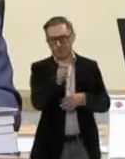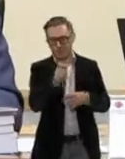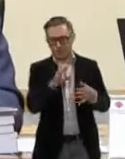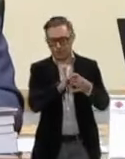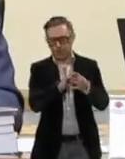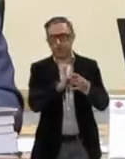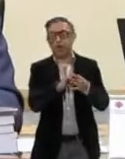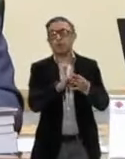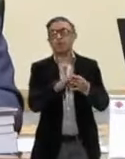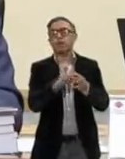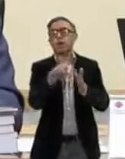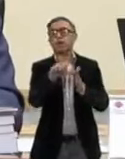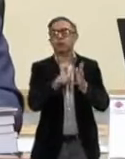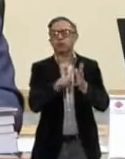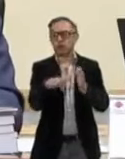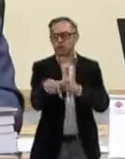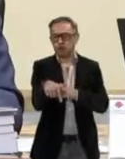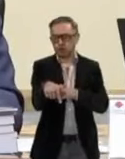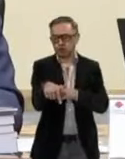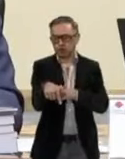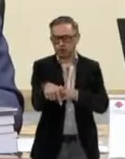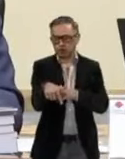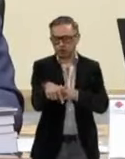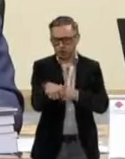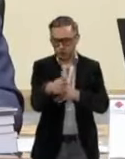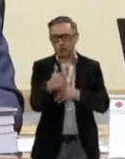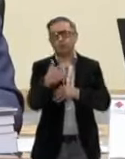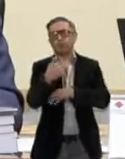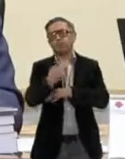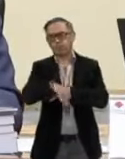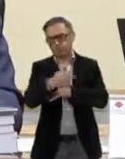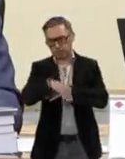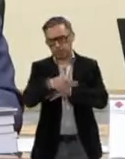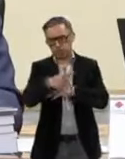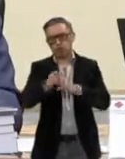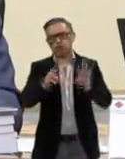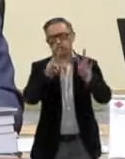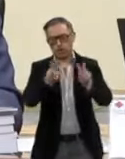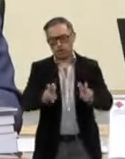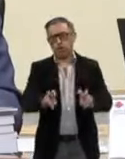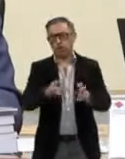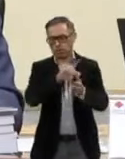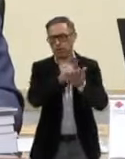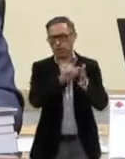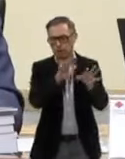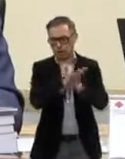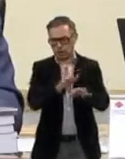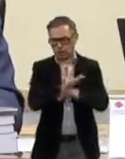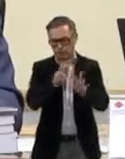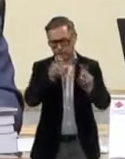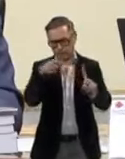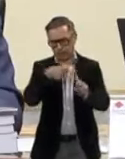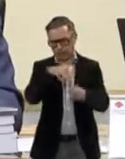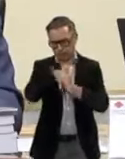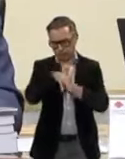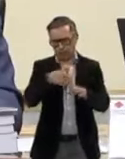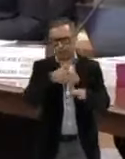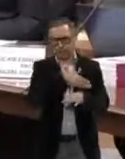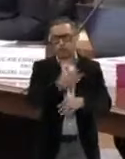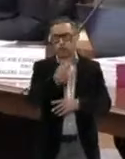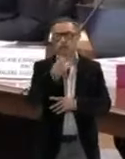décimo séptimo transitorio del decreto de reformas a diversas leyes en materia electoral que fue publicado el dos de marzo